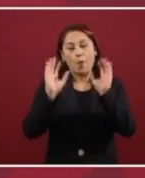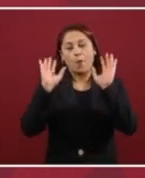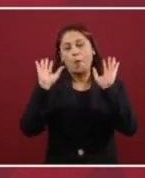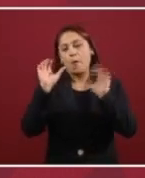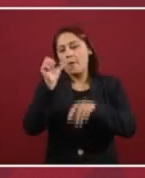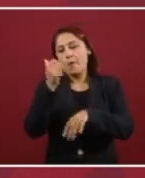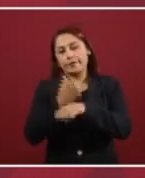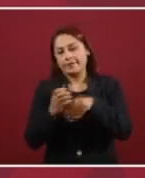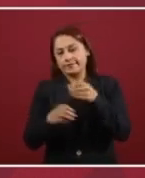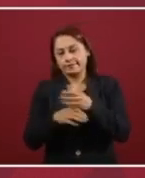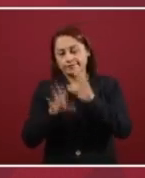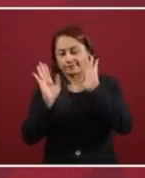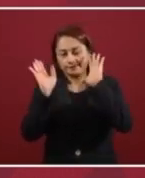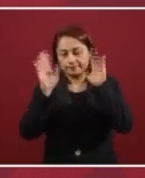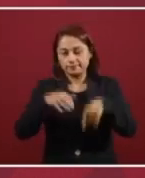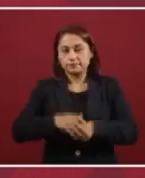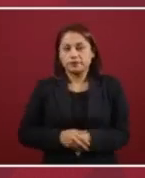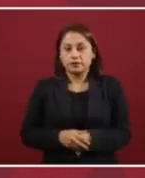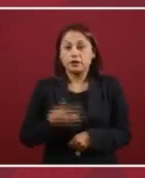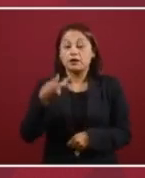no se les daba curso.